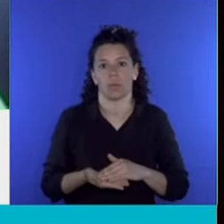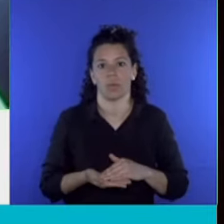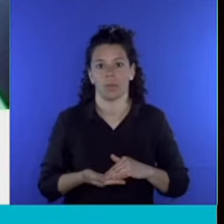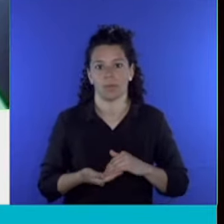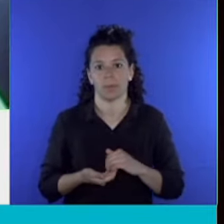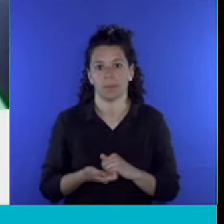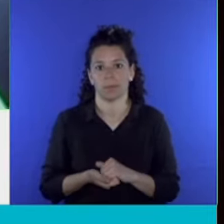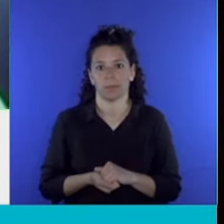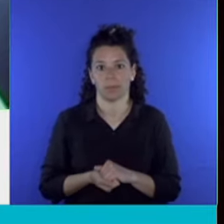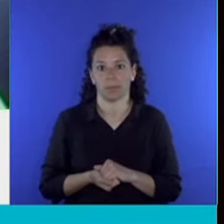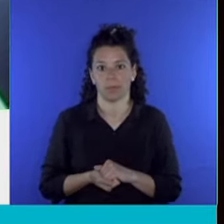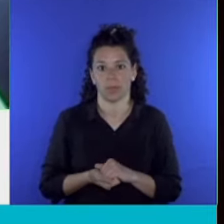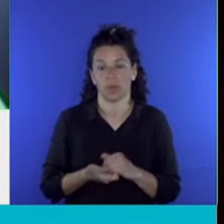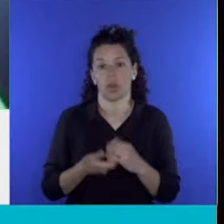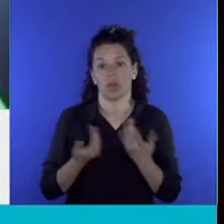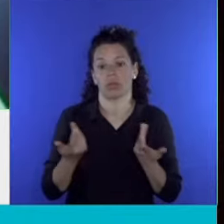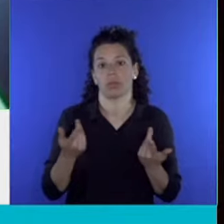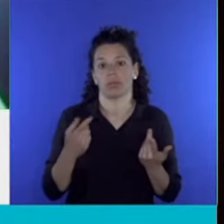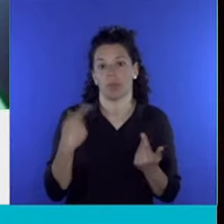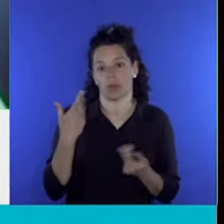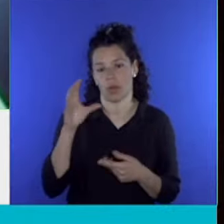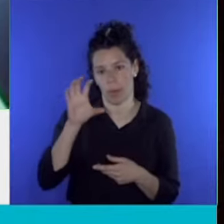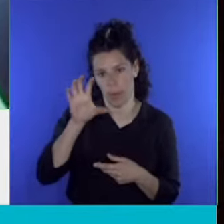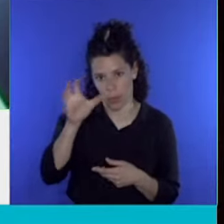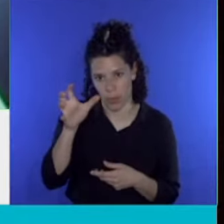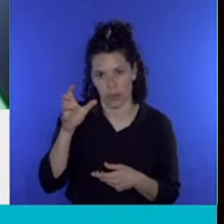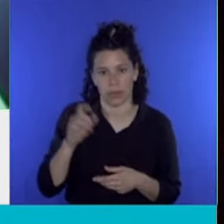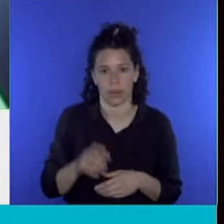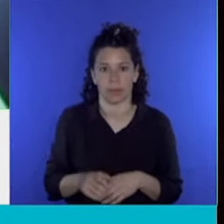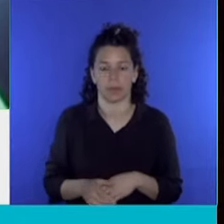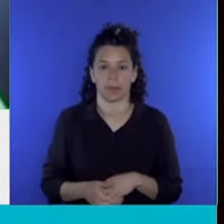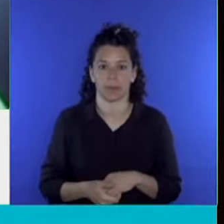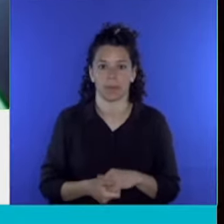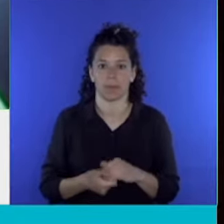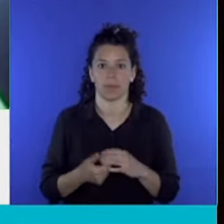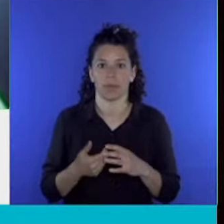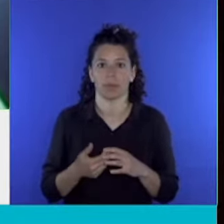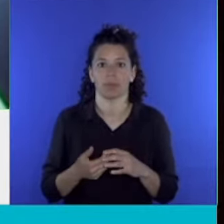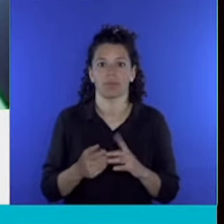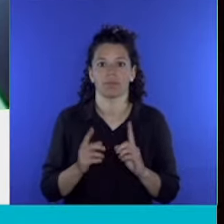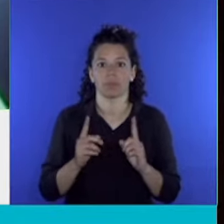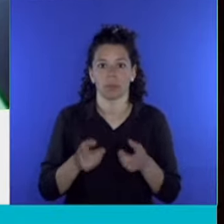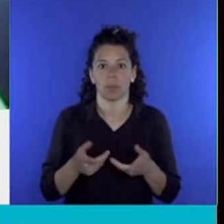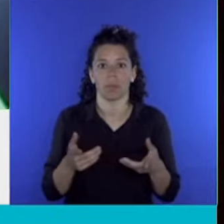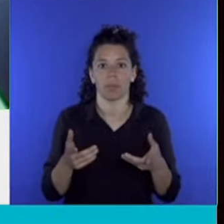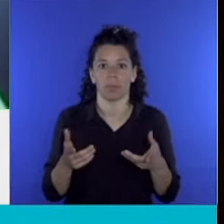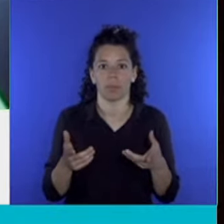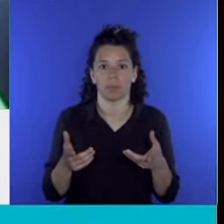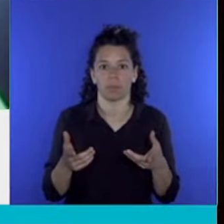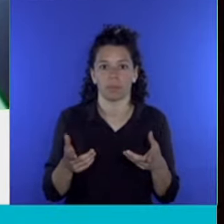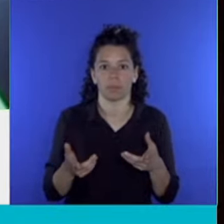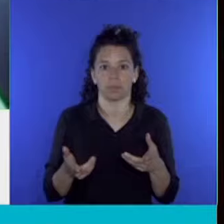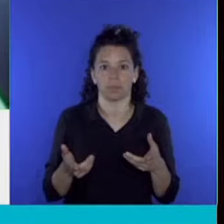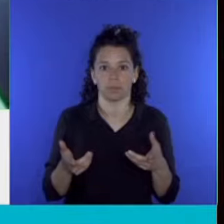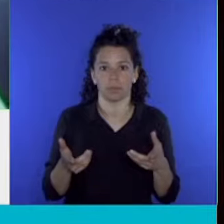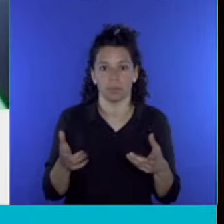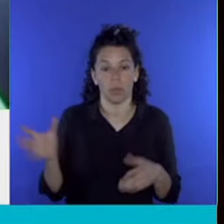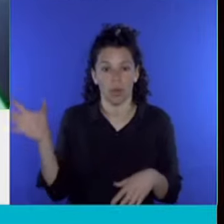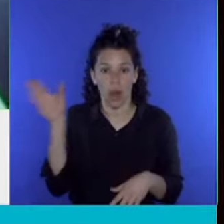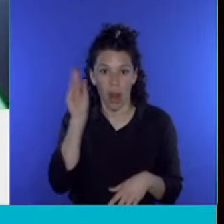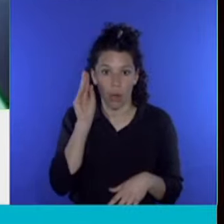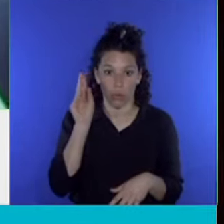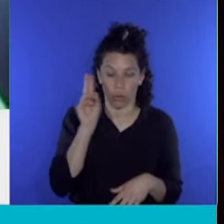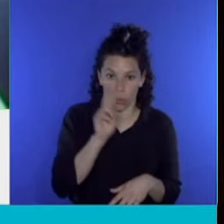productivo de nuestra provincia por el crecimiento que tiene el